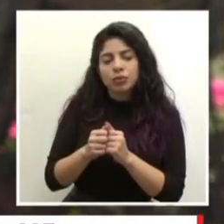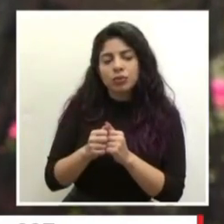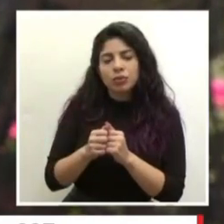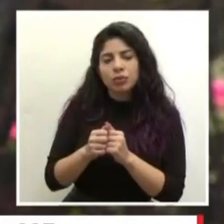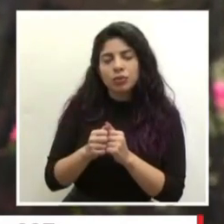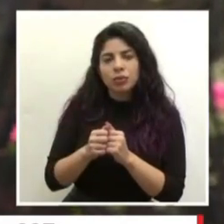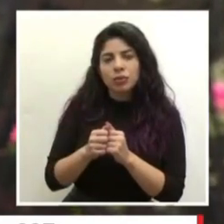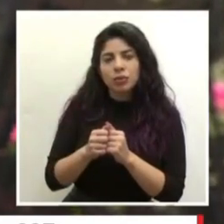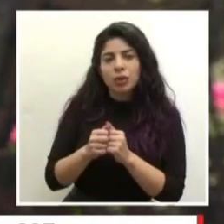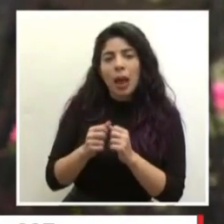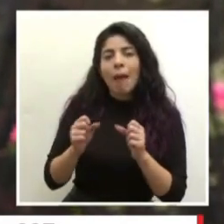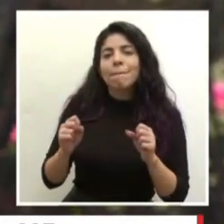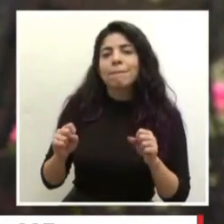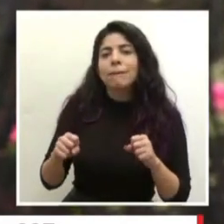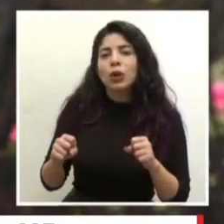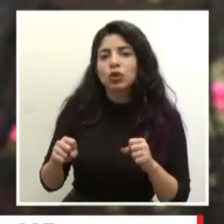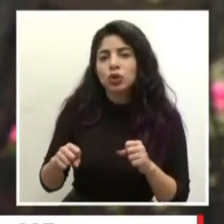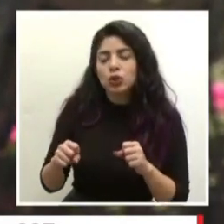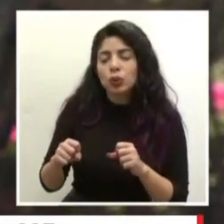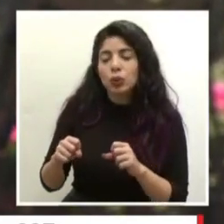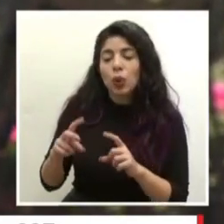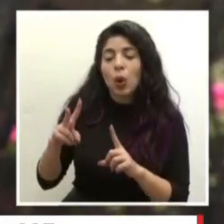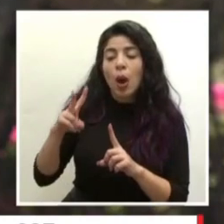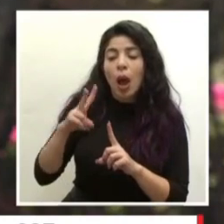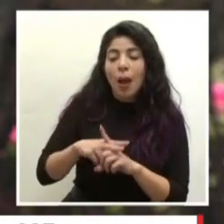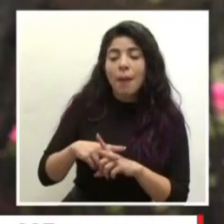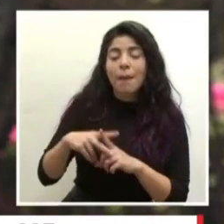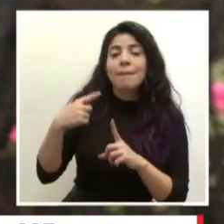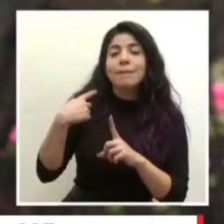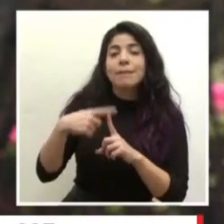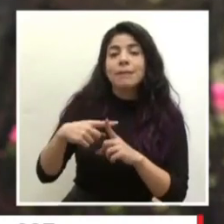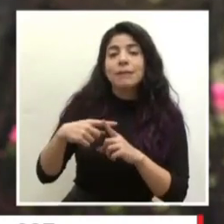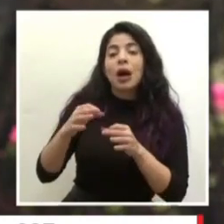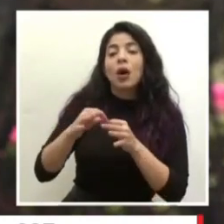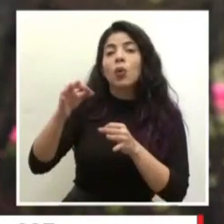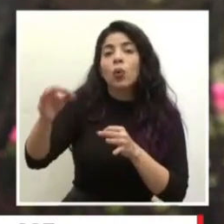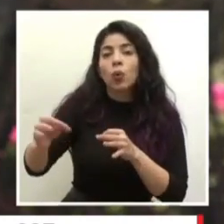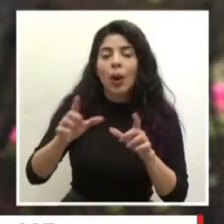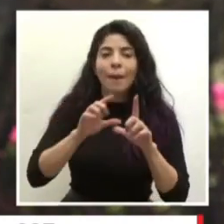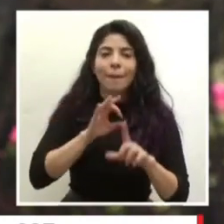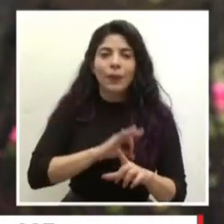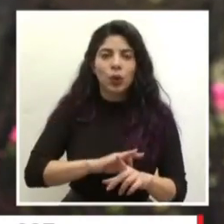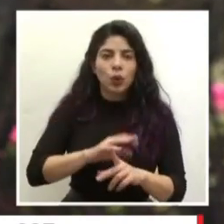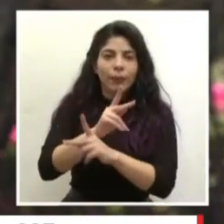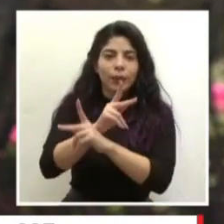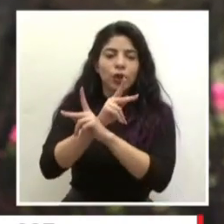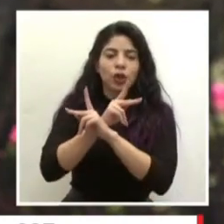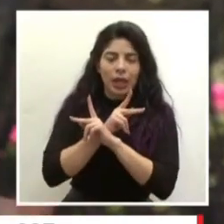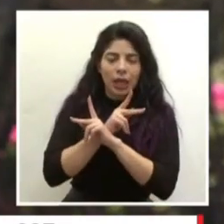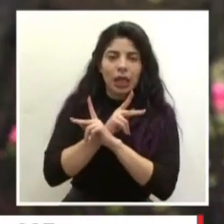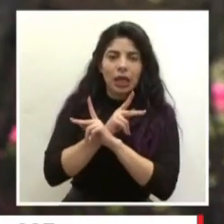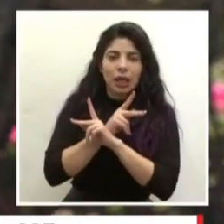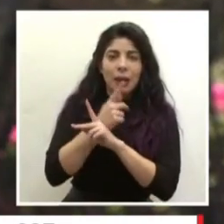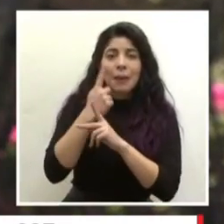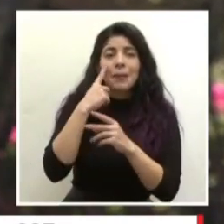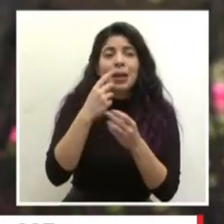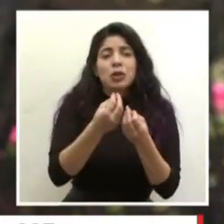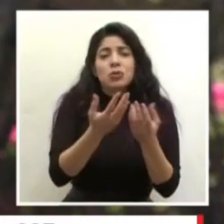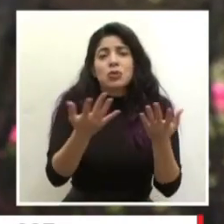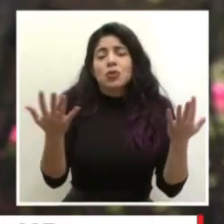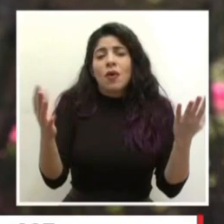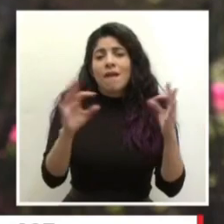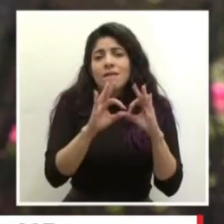la vigencia, la posible vigencia y la posible extensión del bono proteger a las decenas y miles